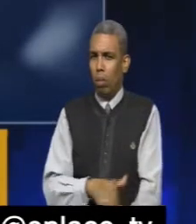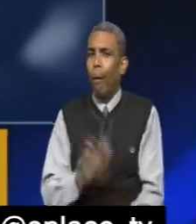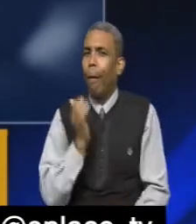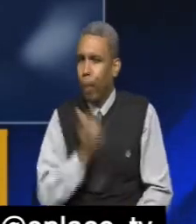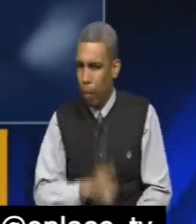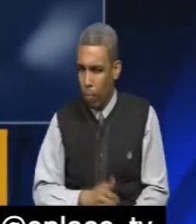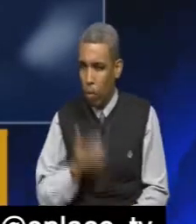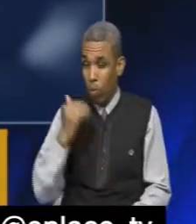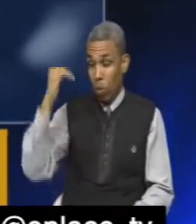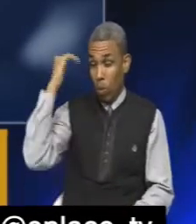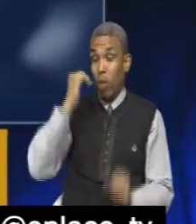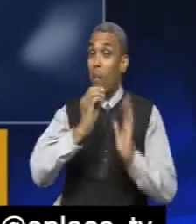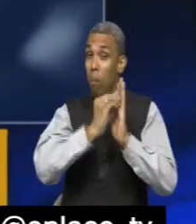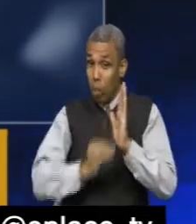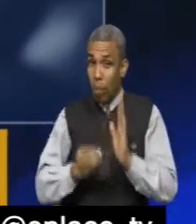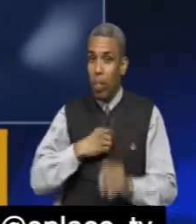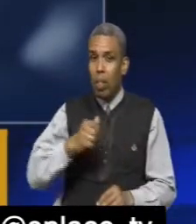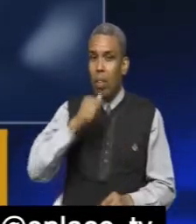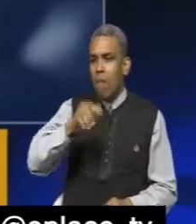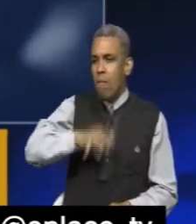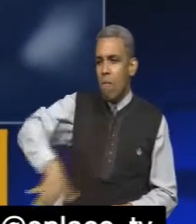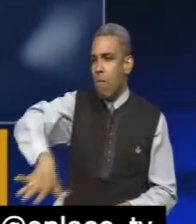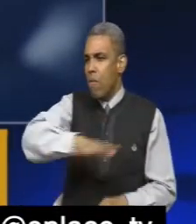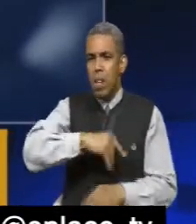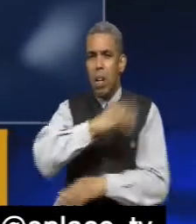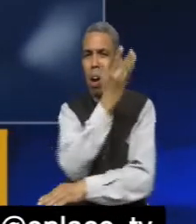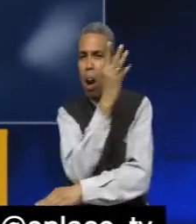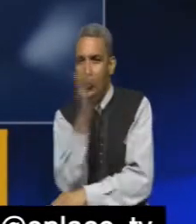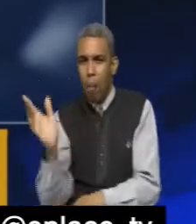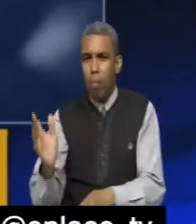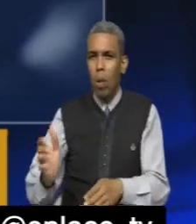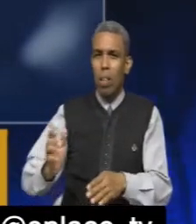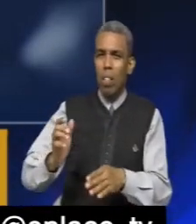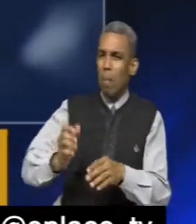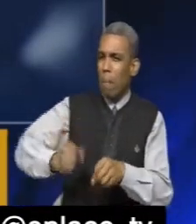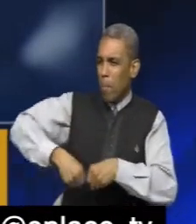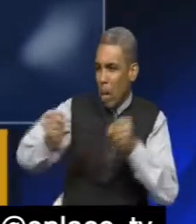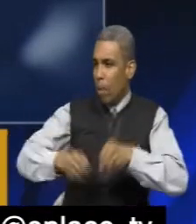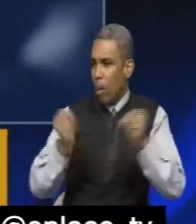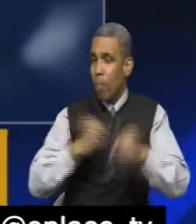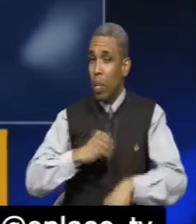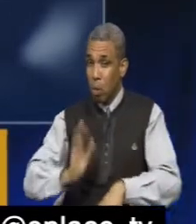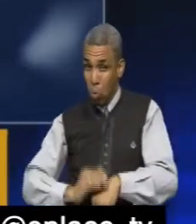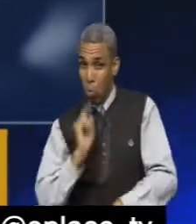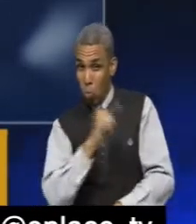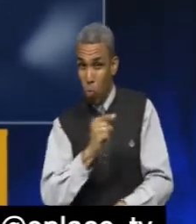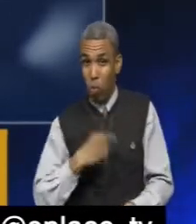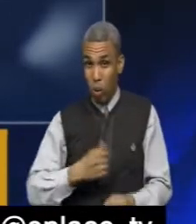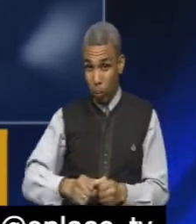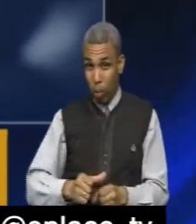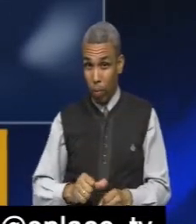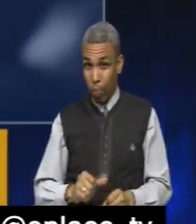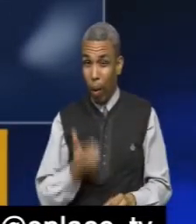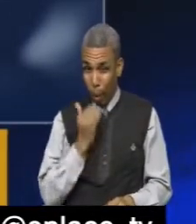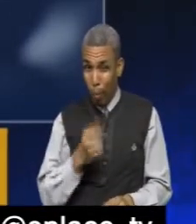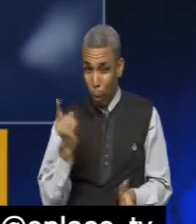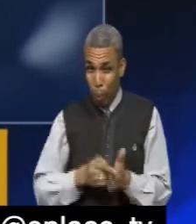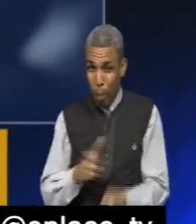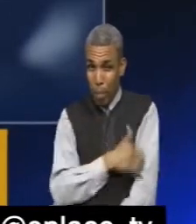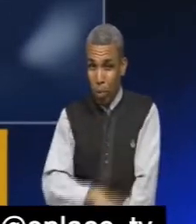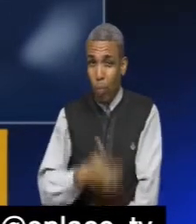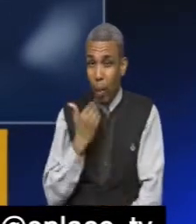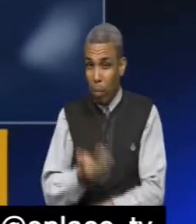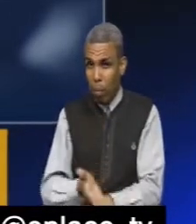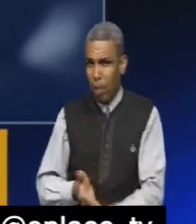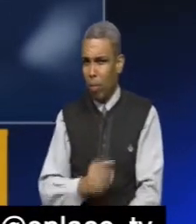Lo que sí se ve a cierta es que toda esta cantidad de temas es Ecopetrol que ha almacenado eso ahí